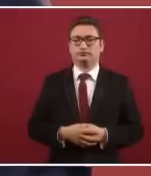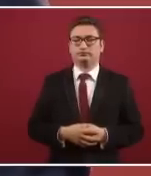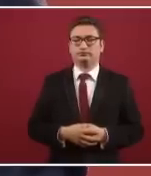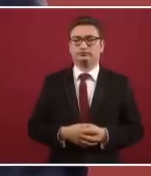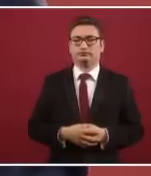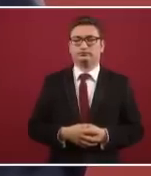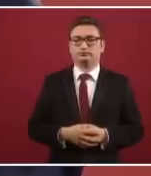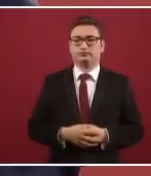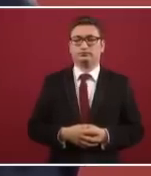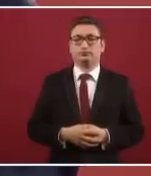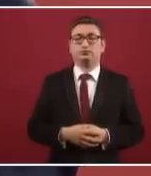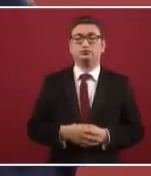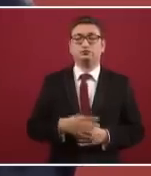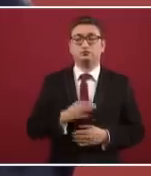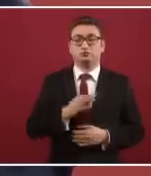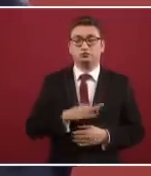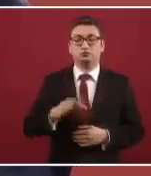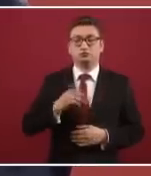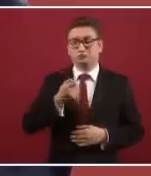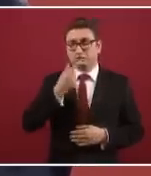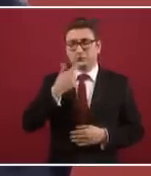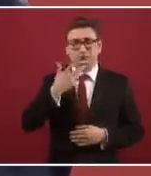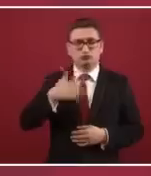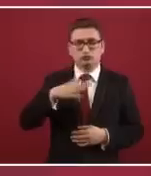comprarse más barato.